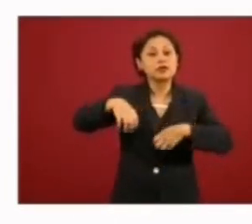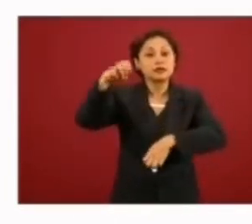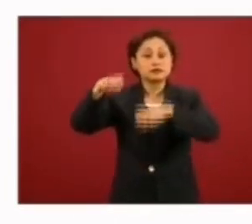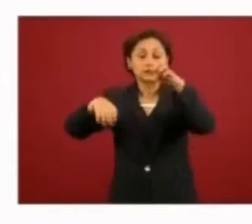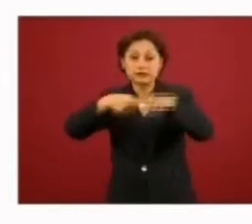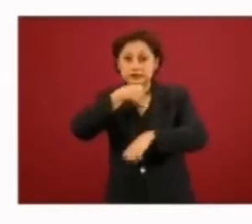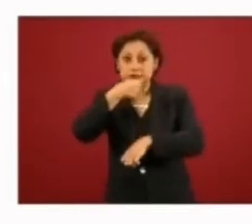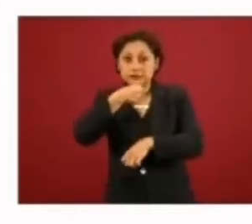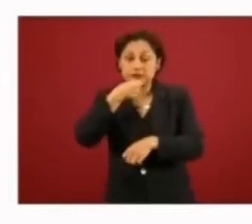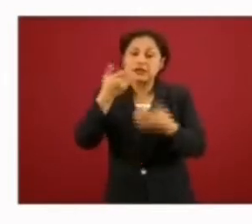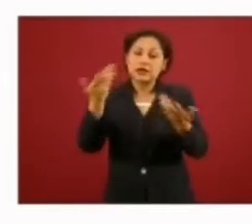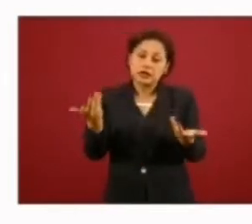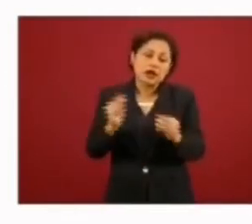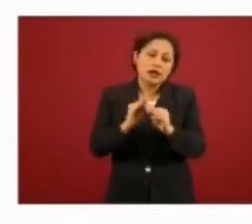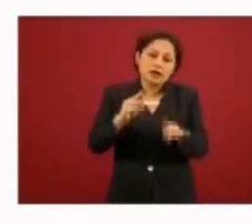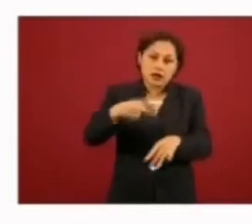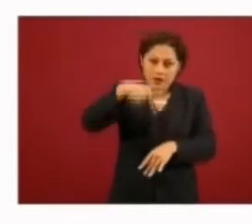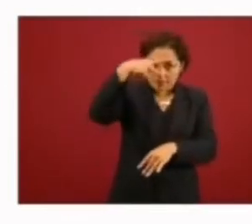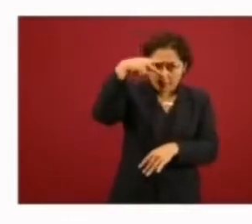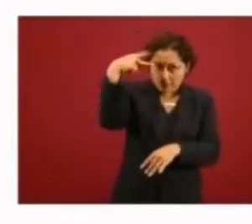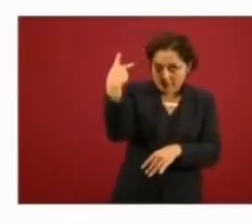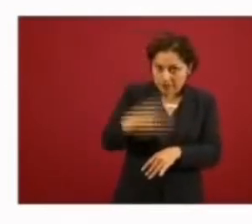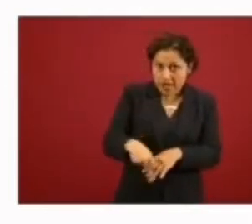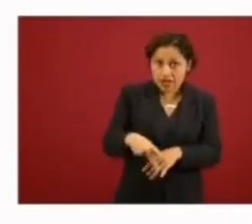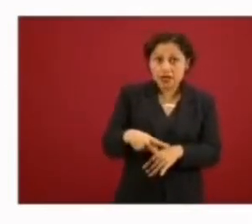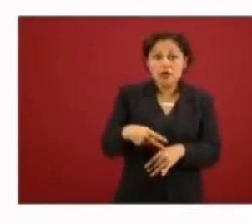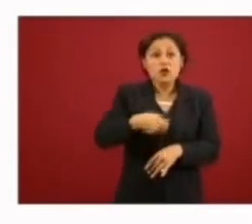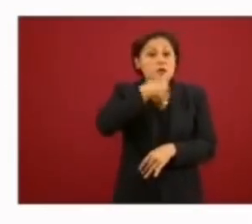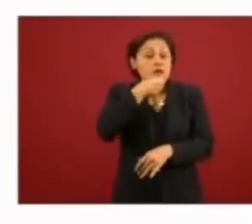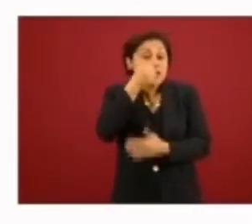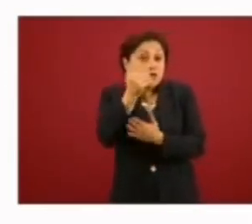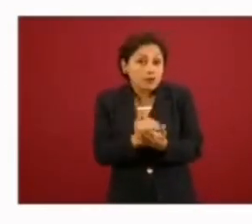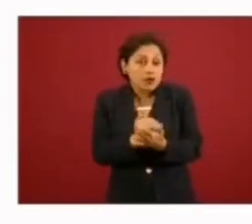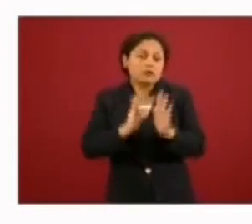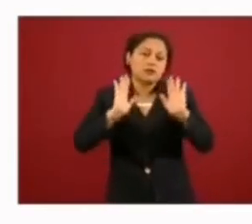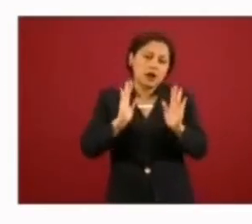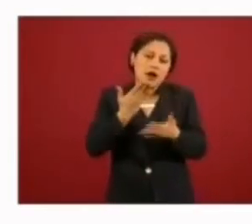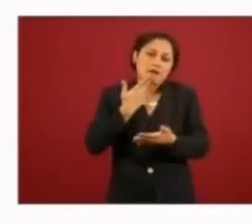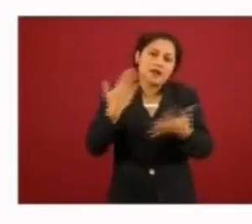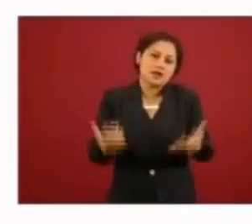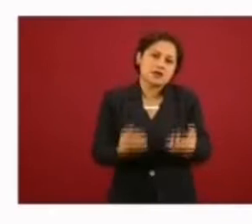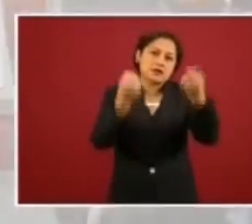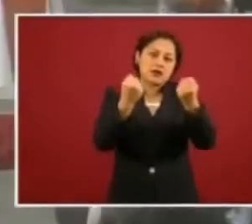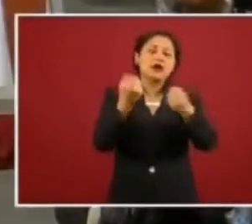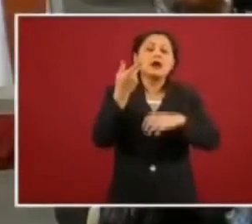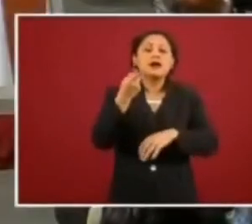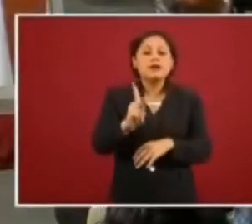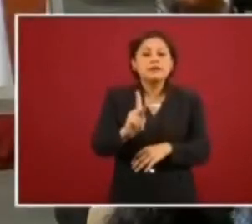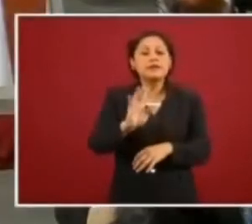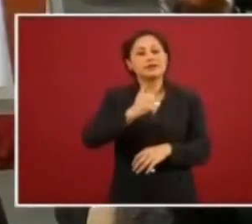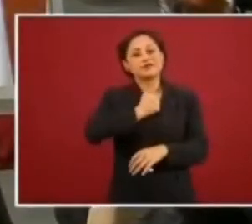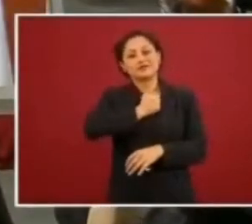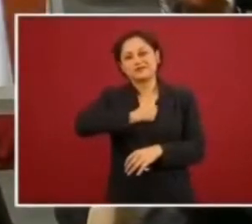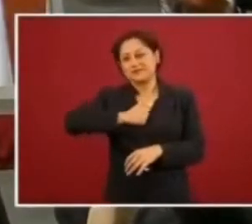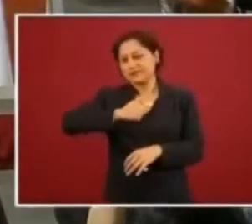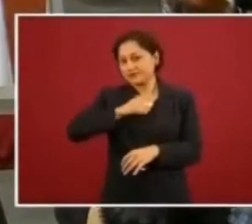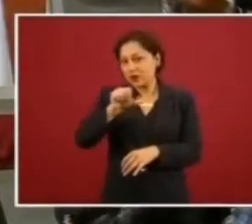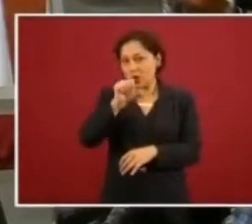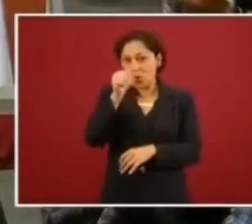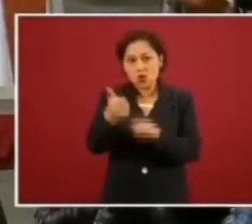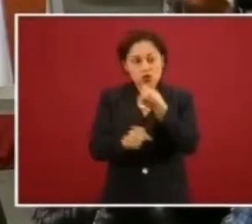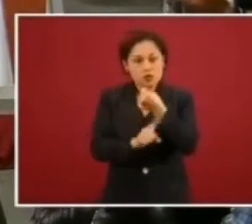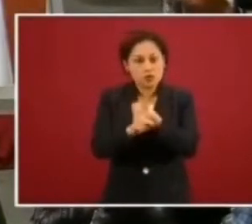tenemos menos personas adultas mayores, nos ayuda. Lo que desafortunadamente no nos ayuda, y lo podemos ver en la siguiente diapositiva, es